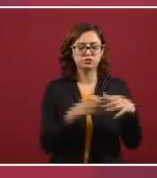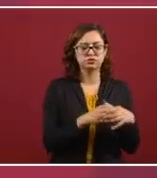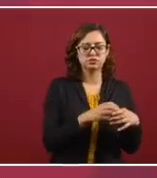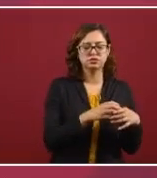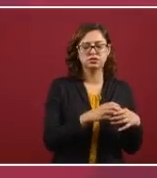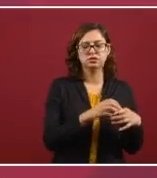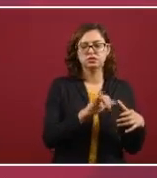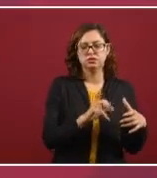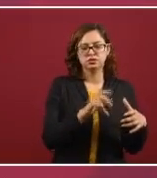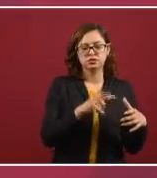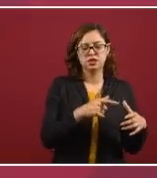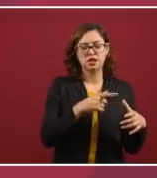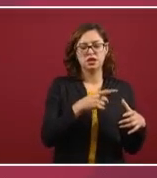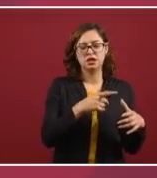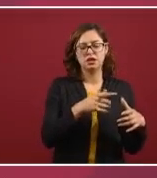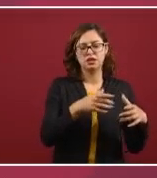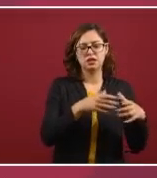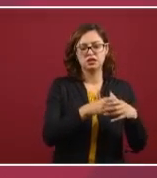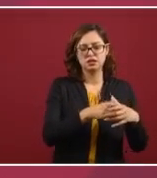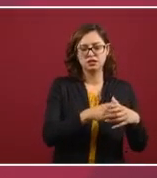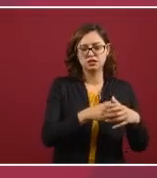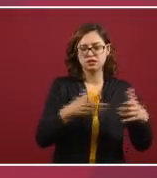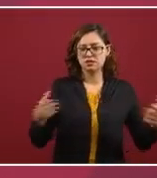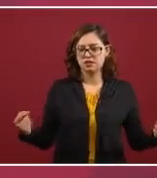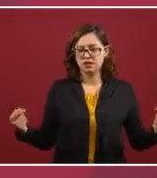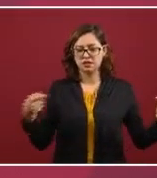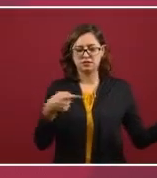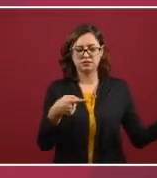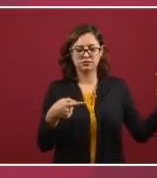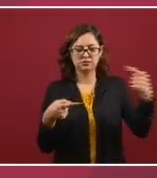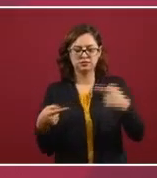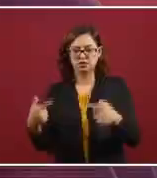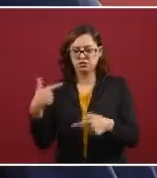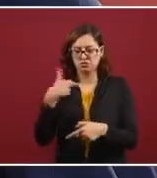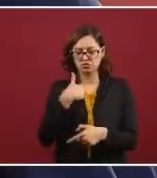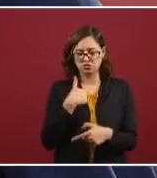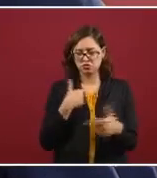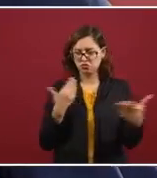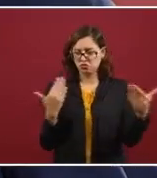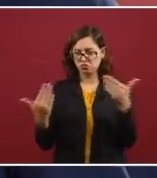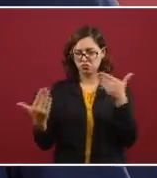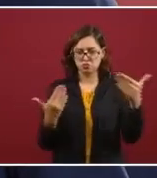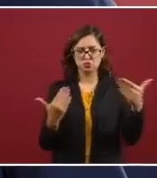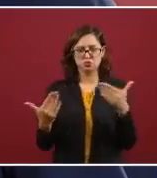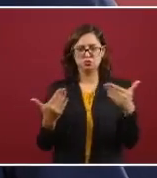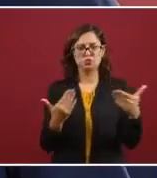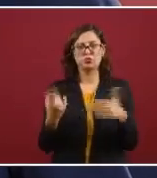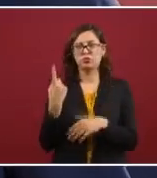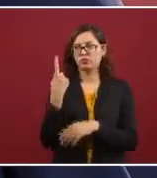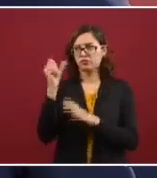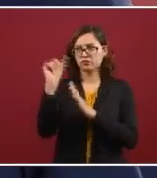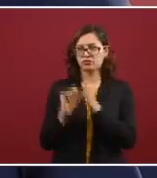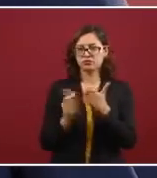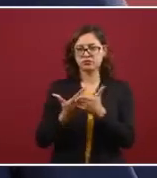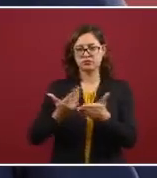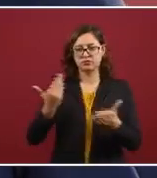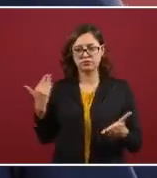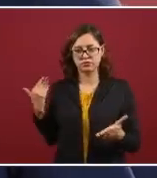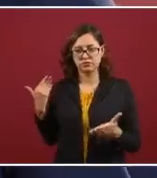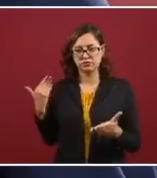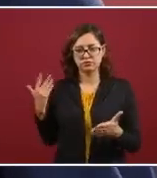Ya pasó Astros, hice mi pronóstico desde hace un mes, para que no digan